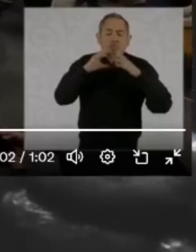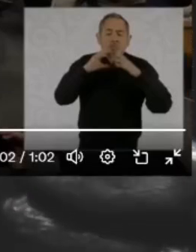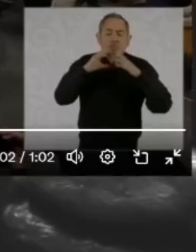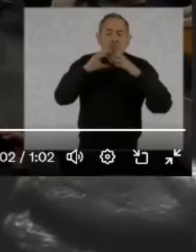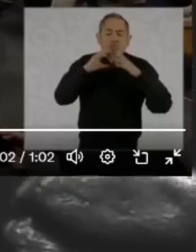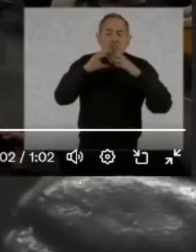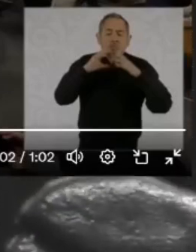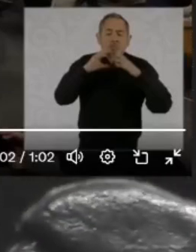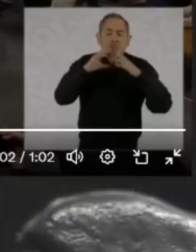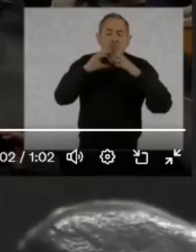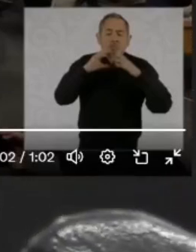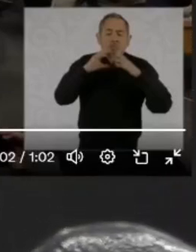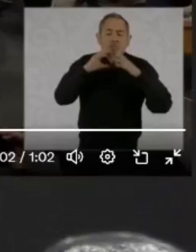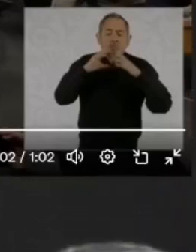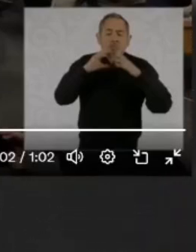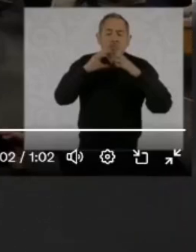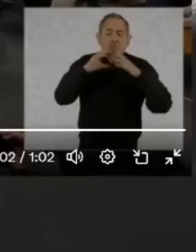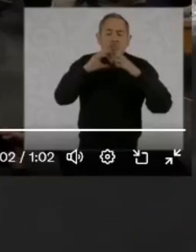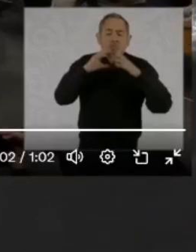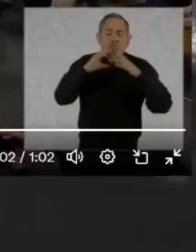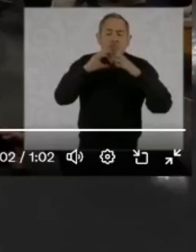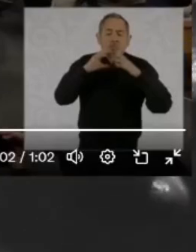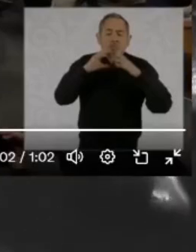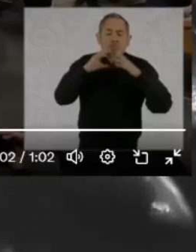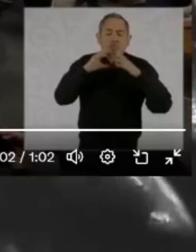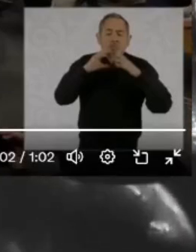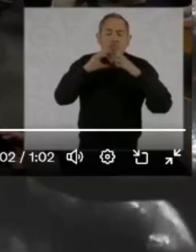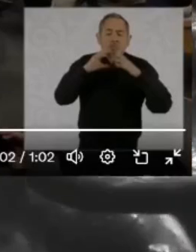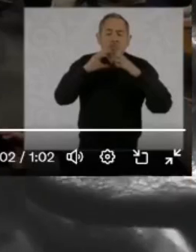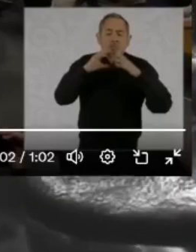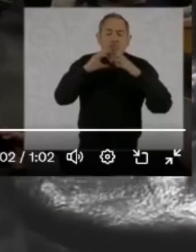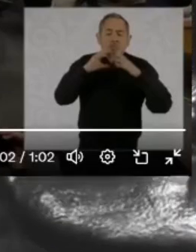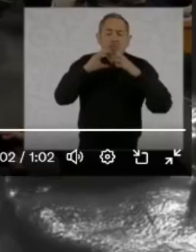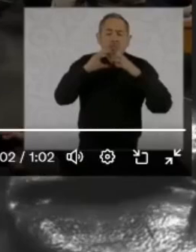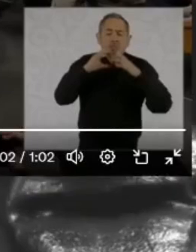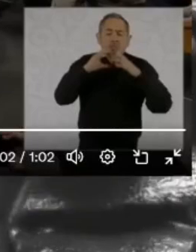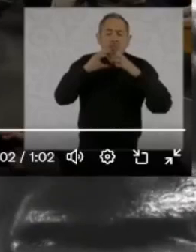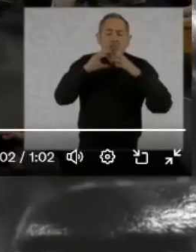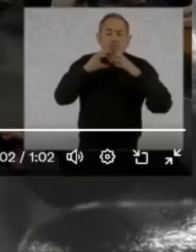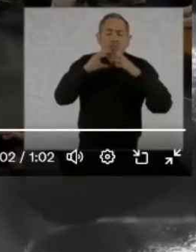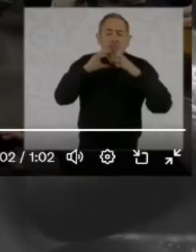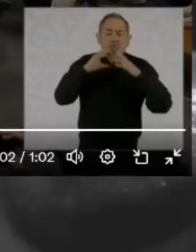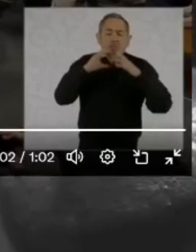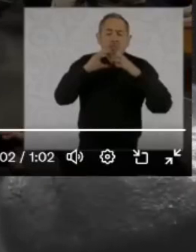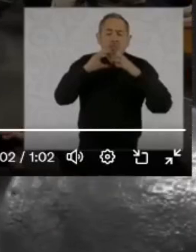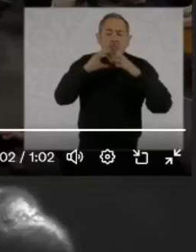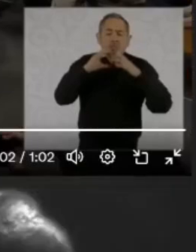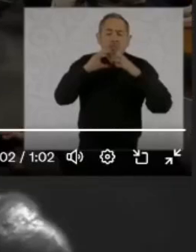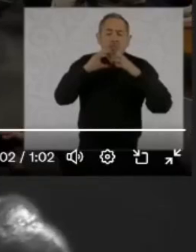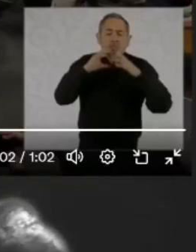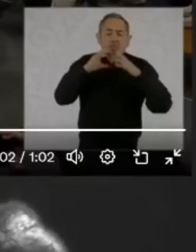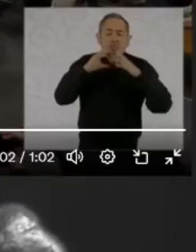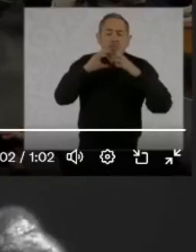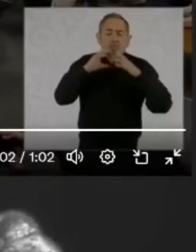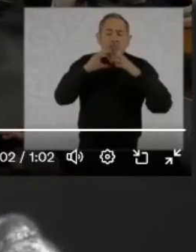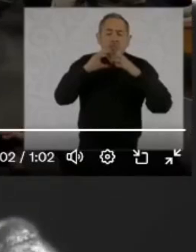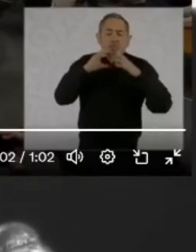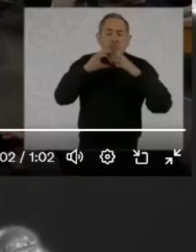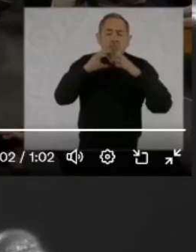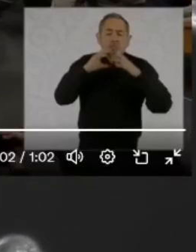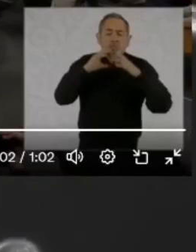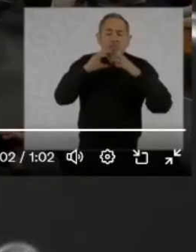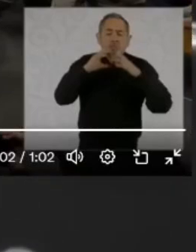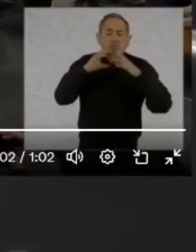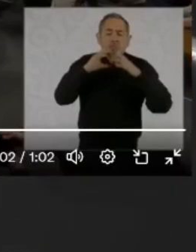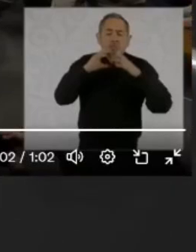en escuelas particulares, estuvieron estudiando, creo que fue la UAM, estudiaron uno de ellos la carrera, el otro sí estudió en